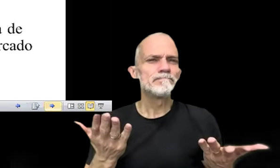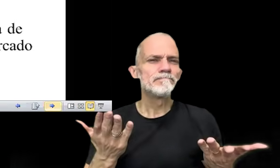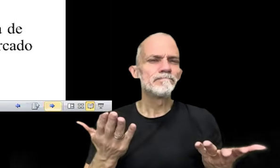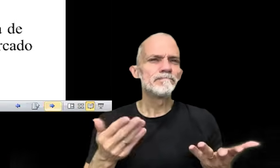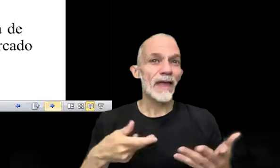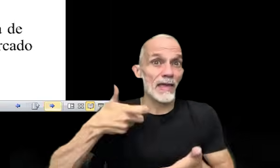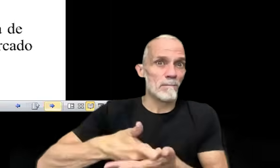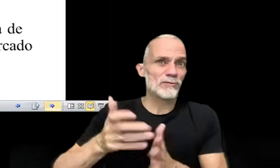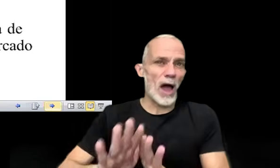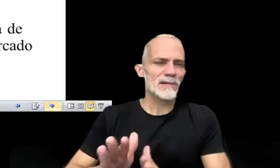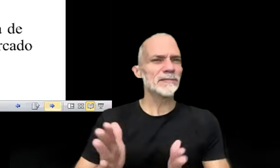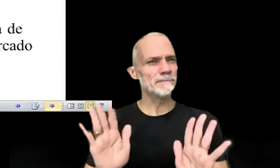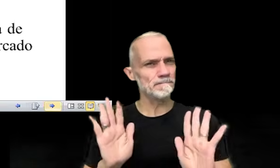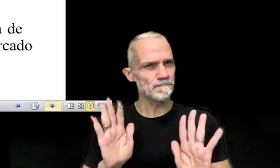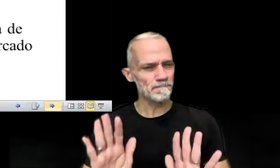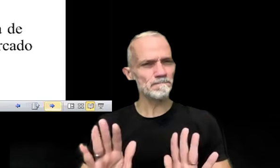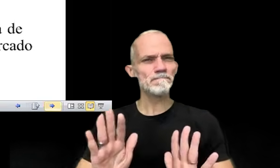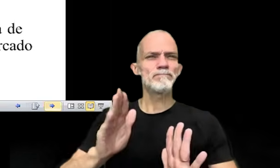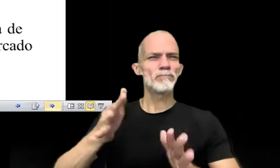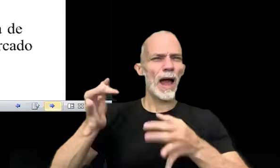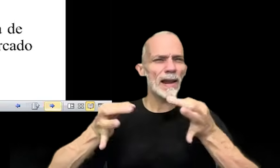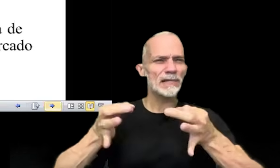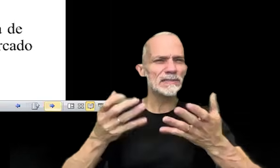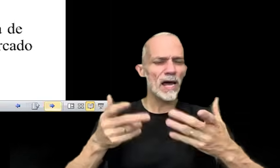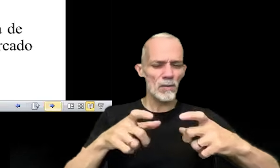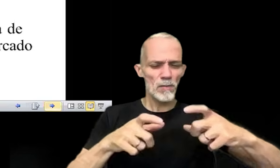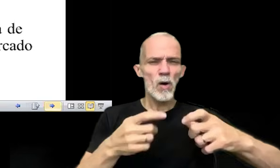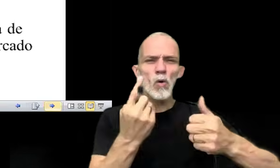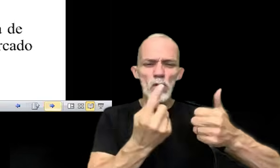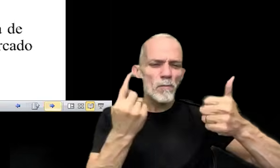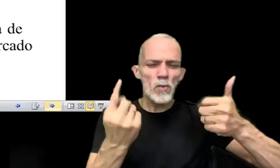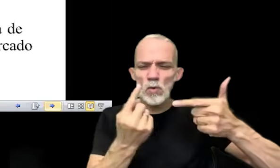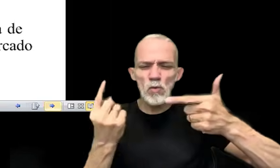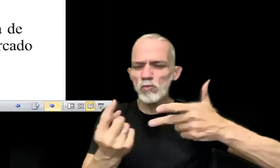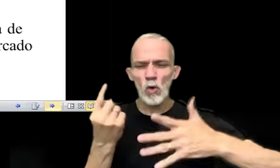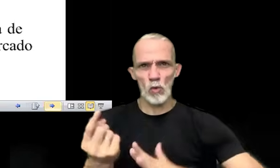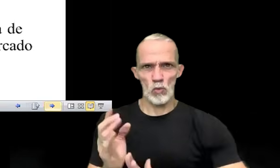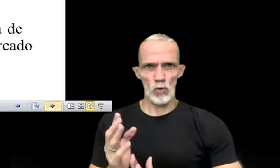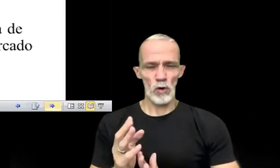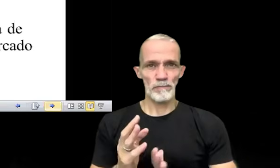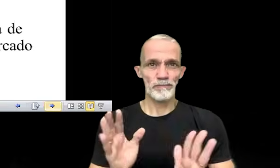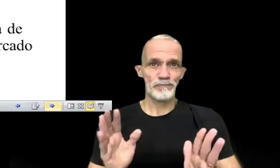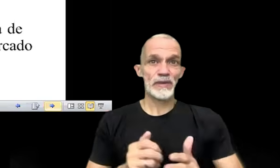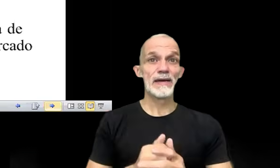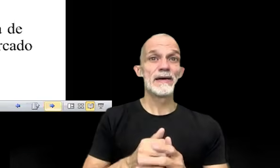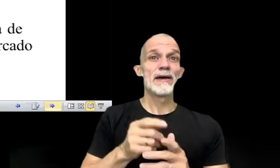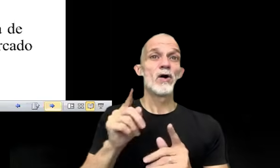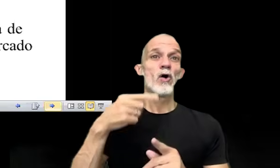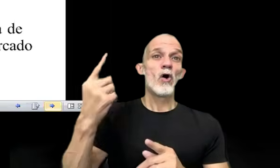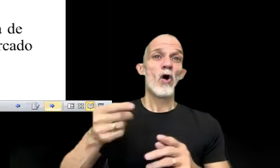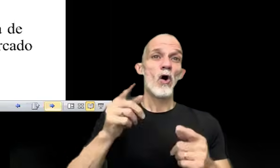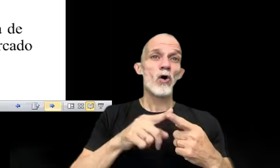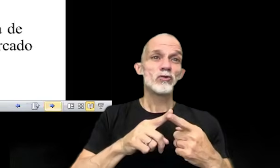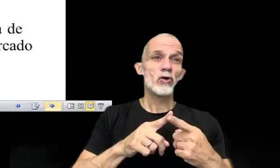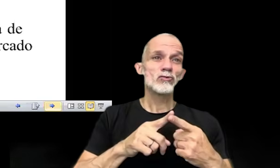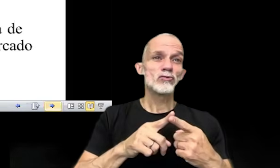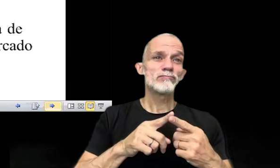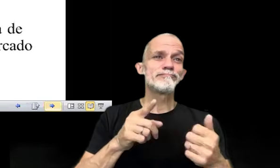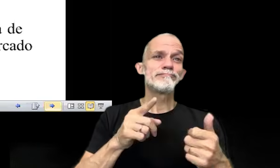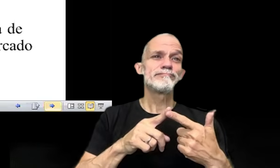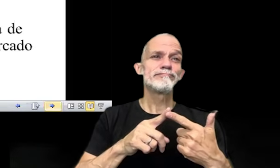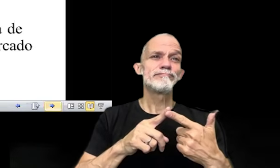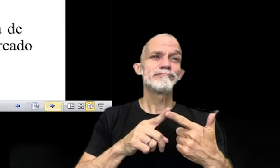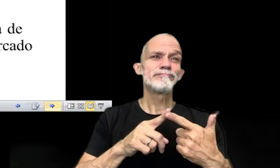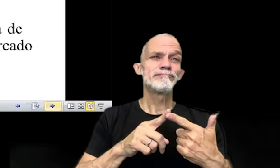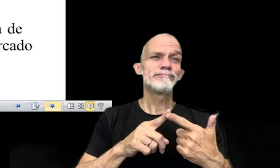de inversiones, hay que analizar una por una. Y los ETF, ¿sí?